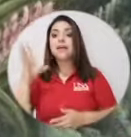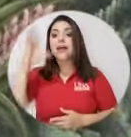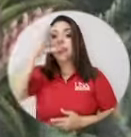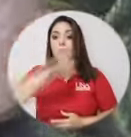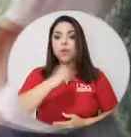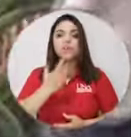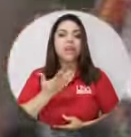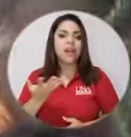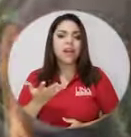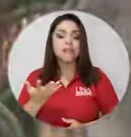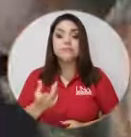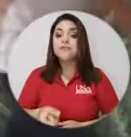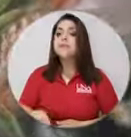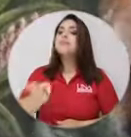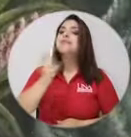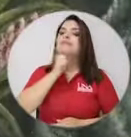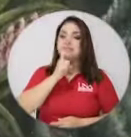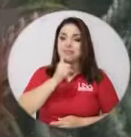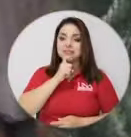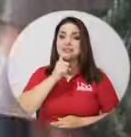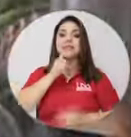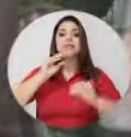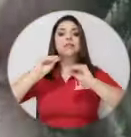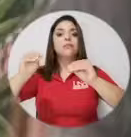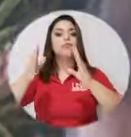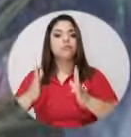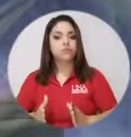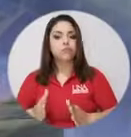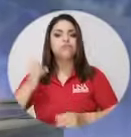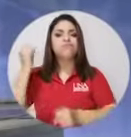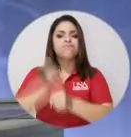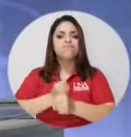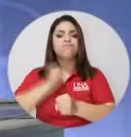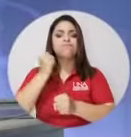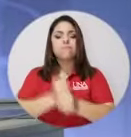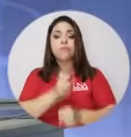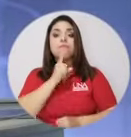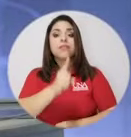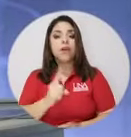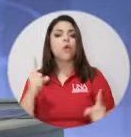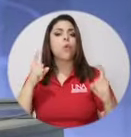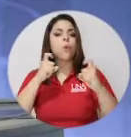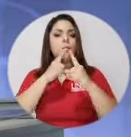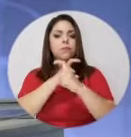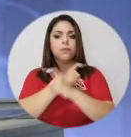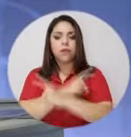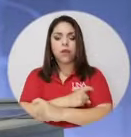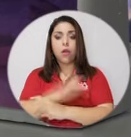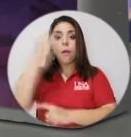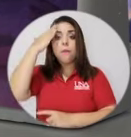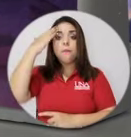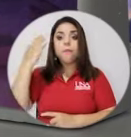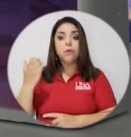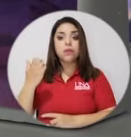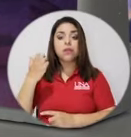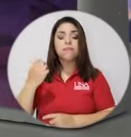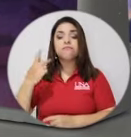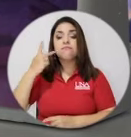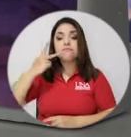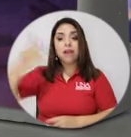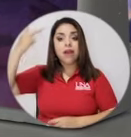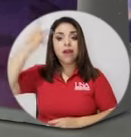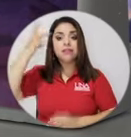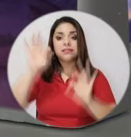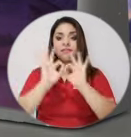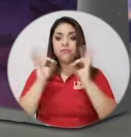el trabajo educativo, lo complicado que es el trabajo educativo, porque para muchos de estos padres el mensaje yo creo que sería, bueno, si para